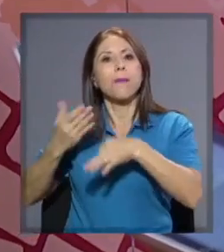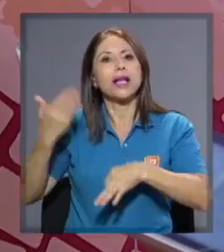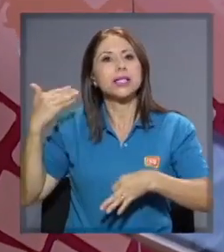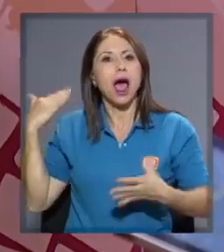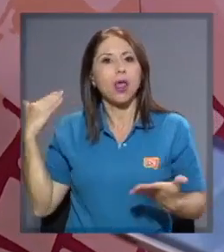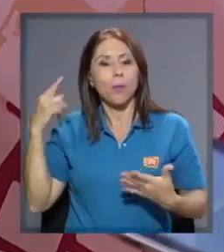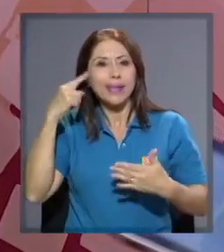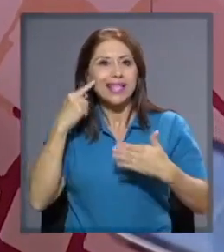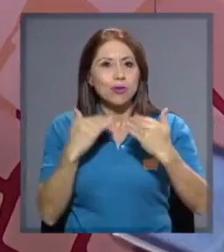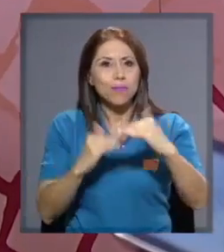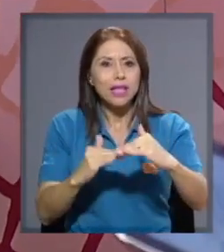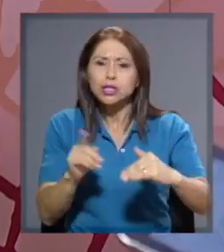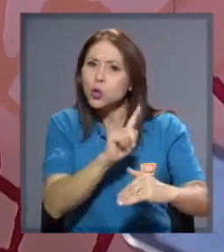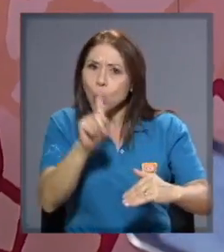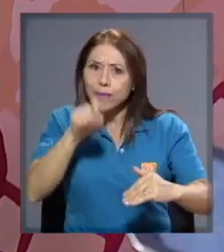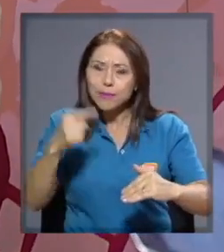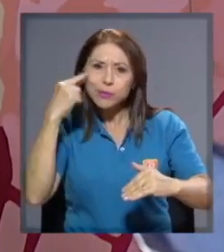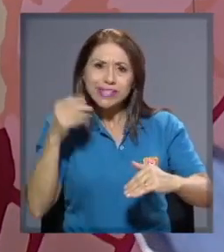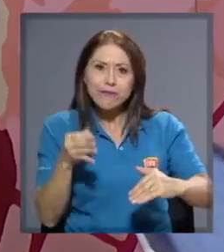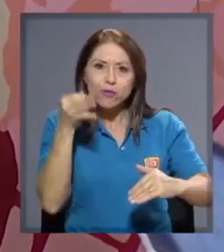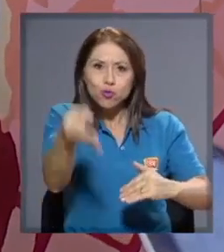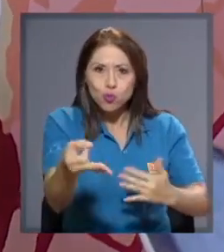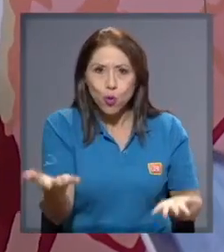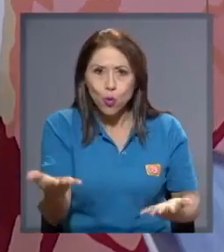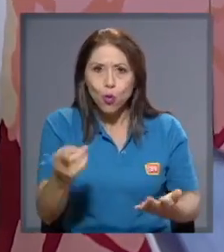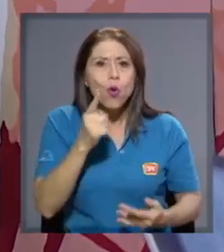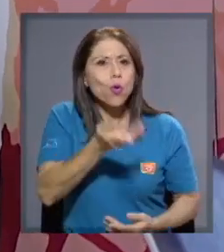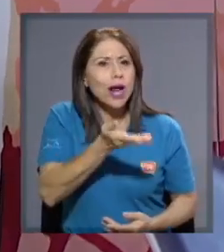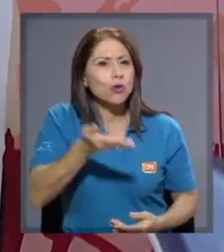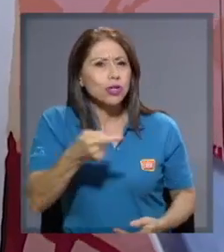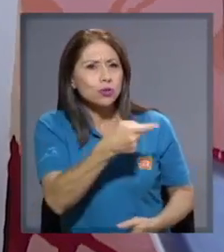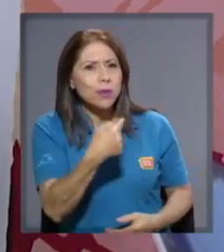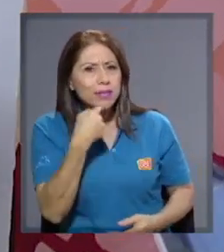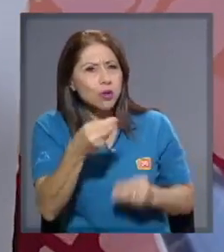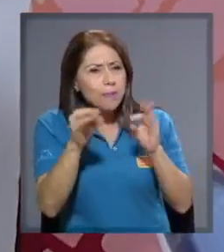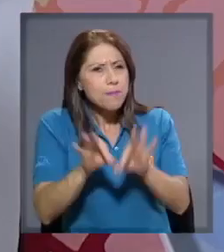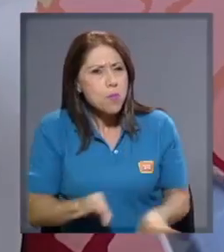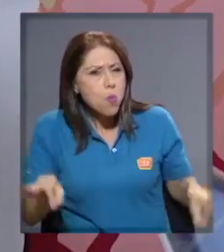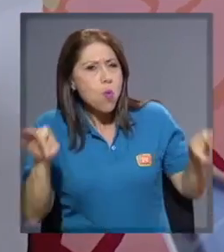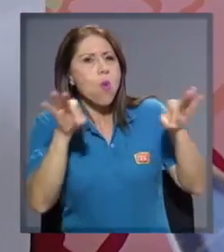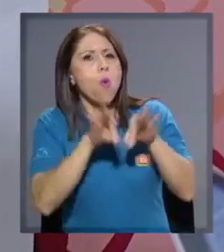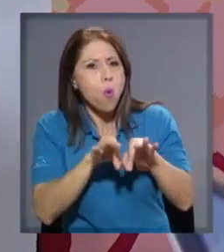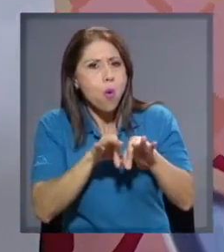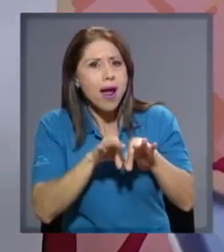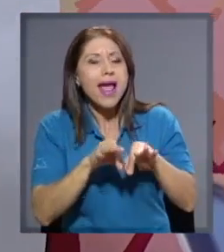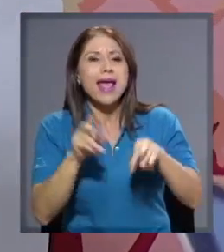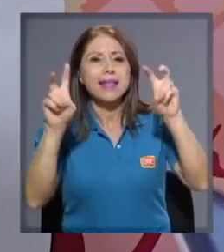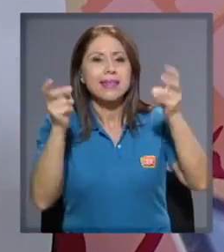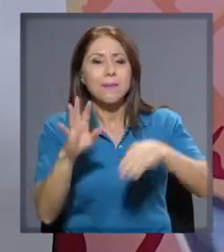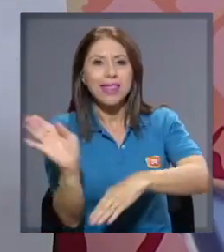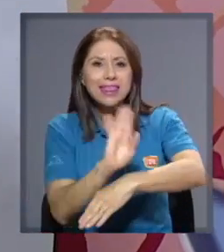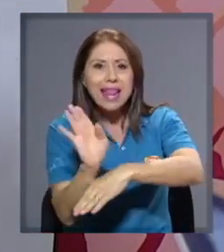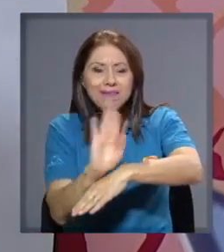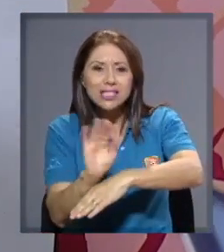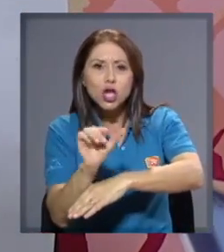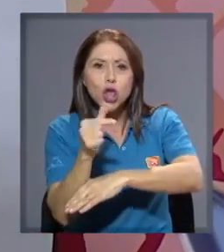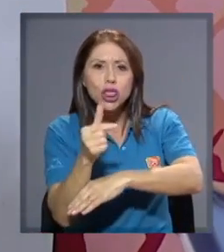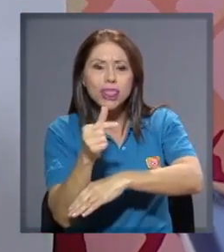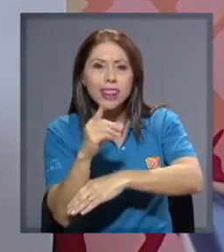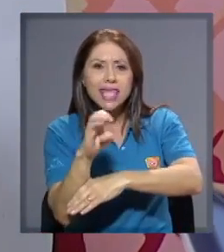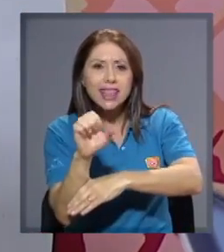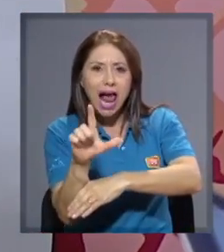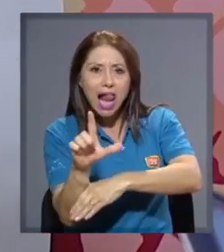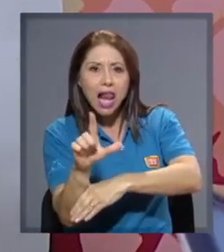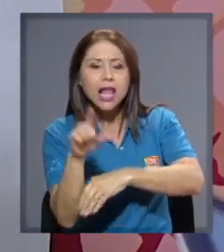hay limitaciones no tenemos que pensar en futuro y una de las cosas que usted menciona es súper importante porque el tema de televisión digital es un